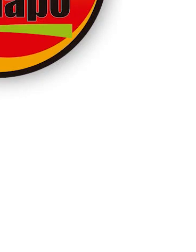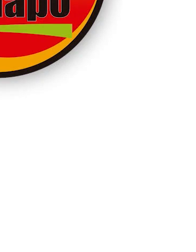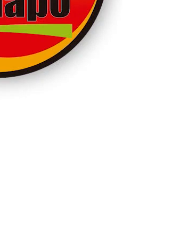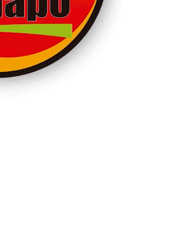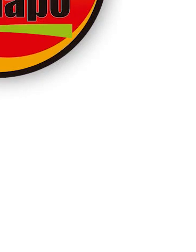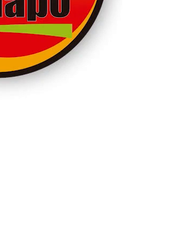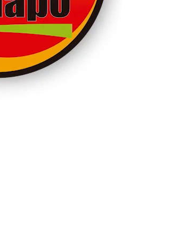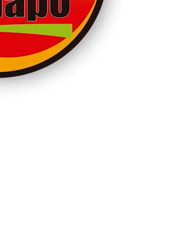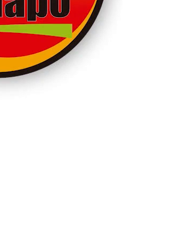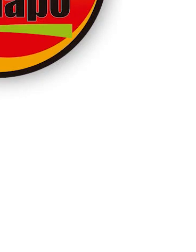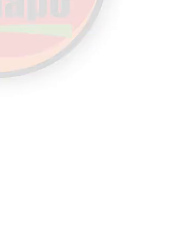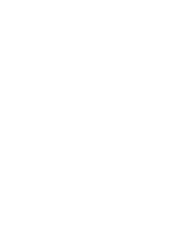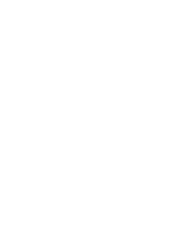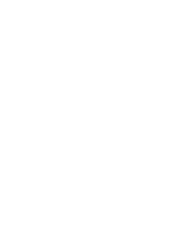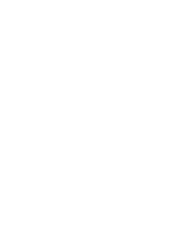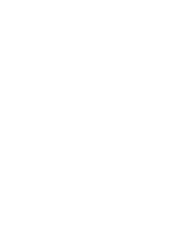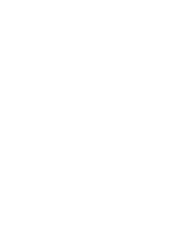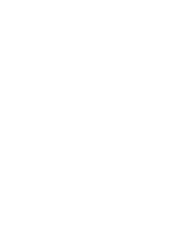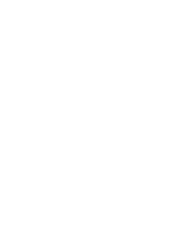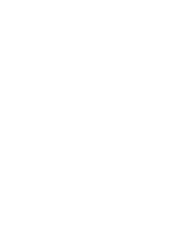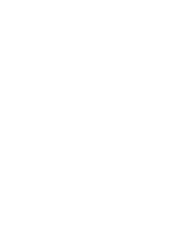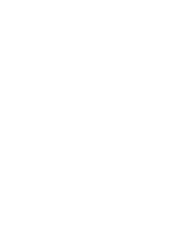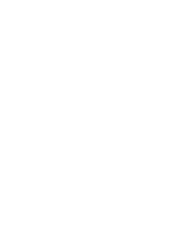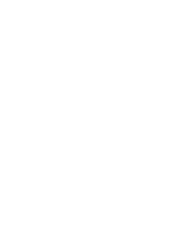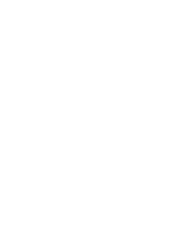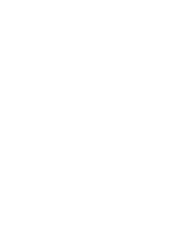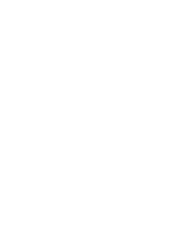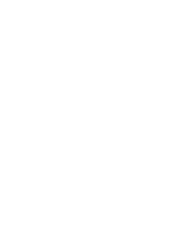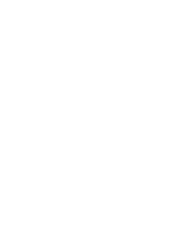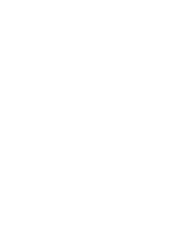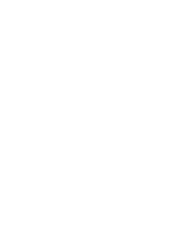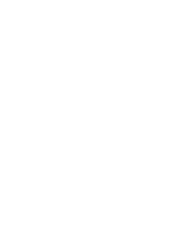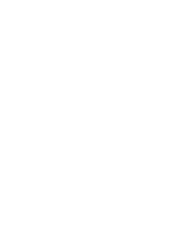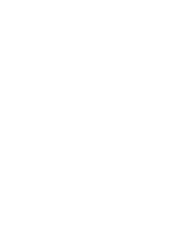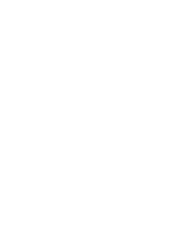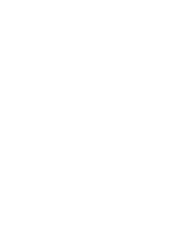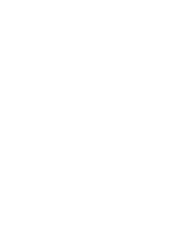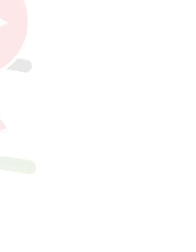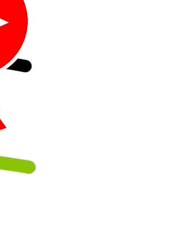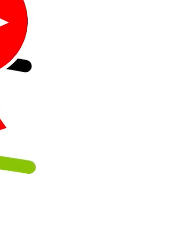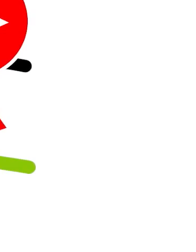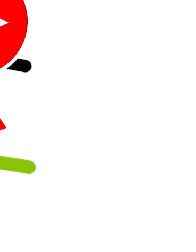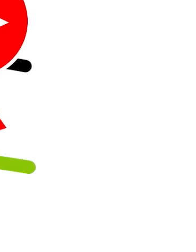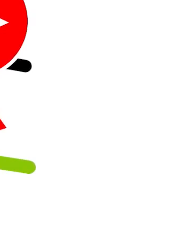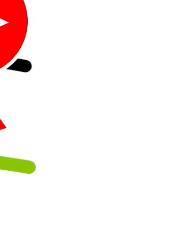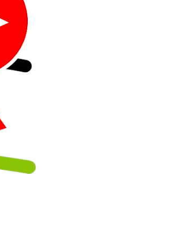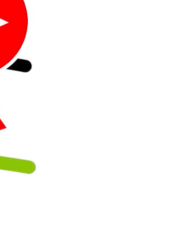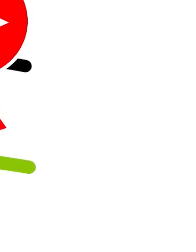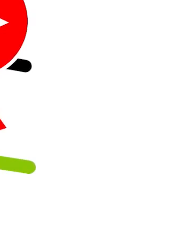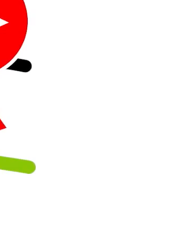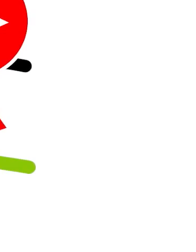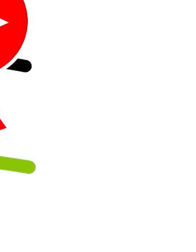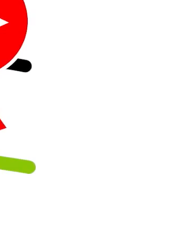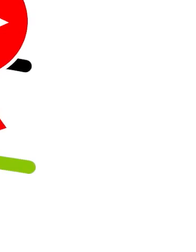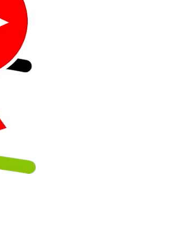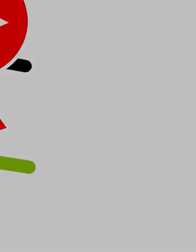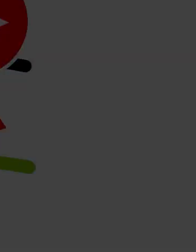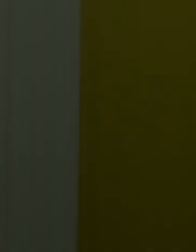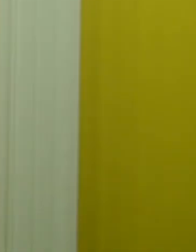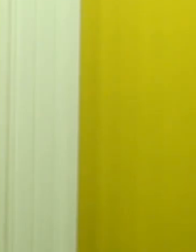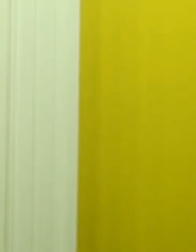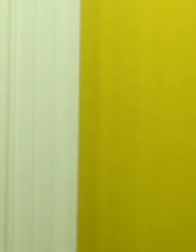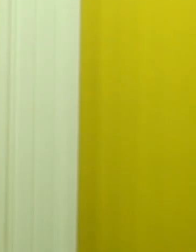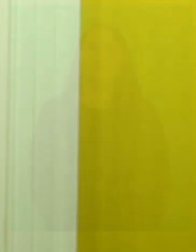La ilustre Municipalidad de Copiapó y Holvet Televisión presentan Copiapó TV Educa.